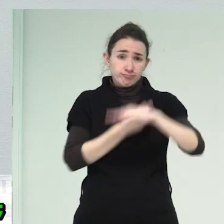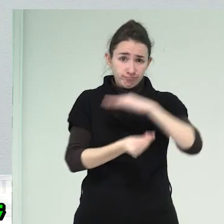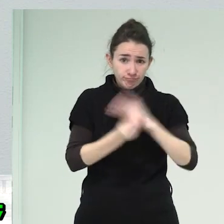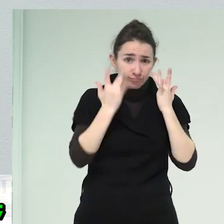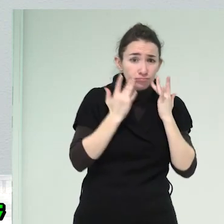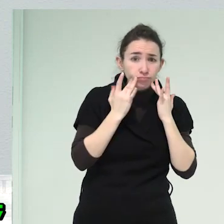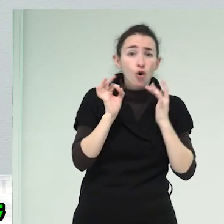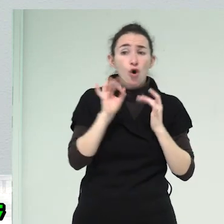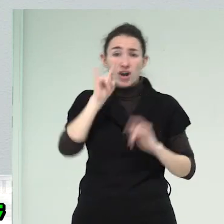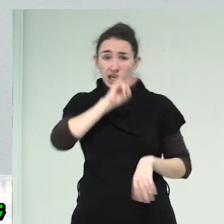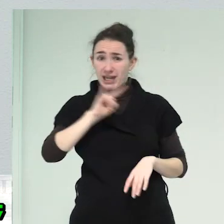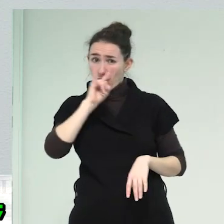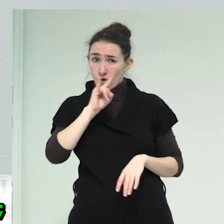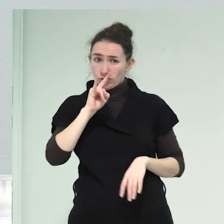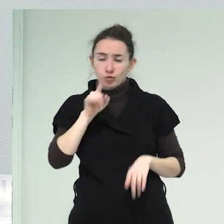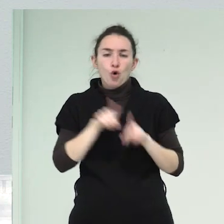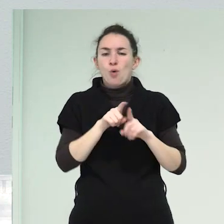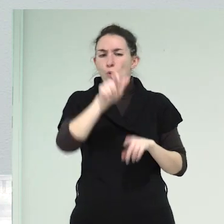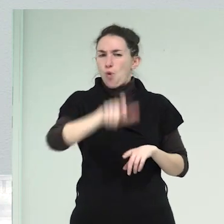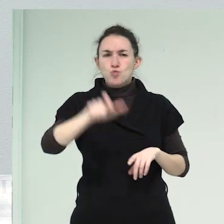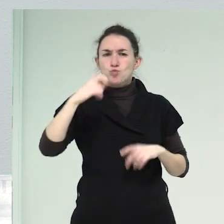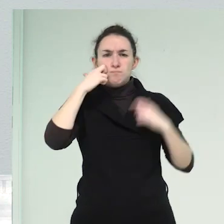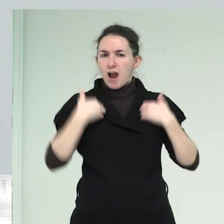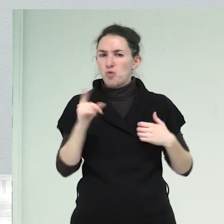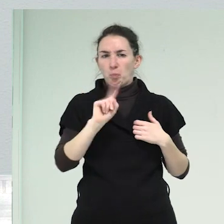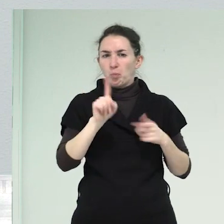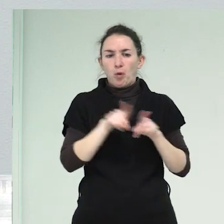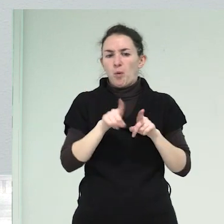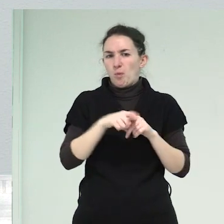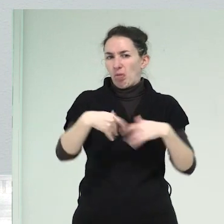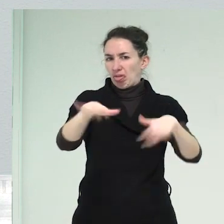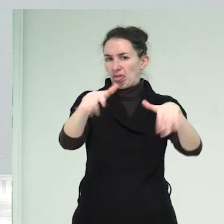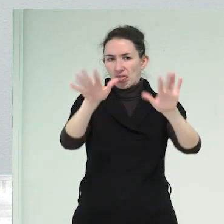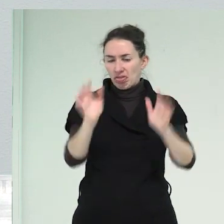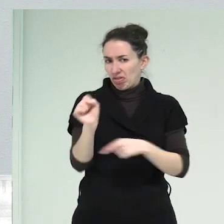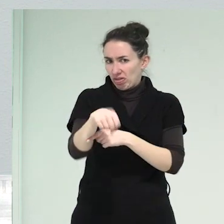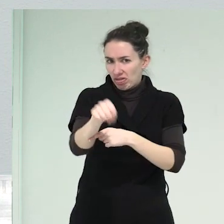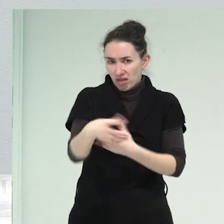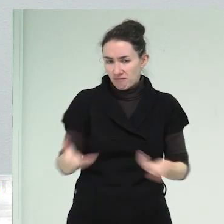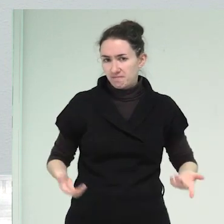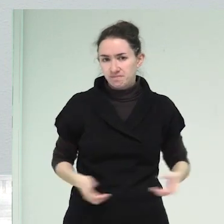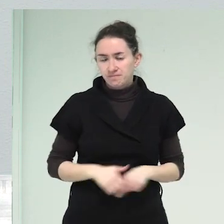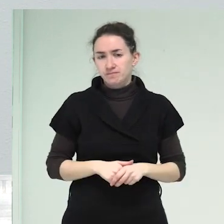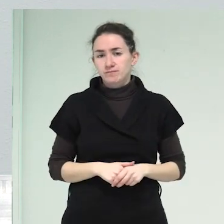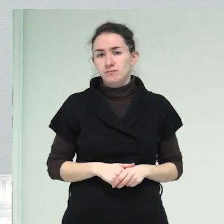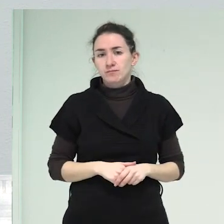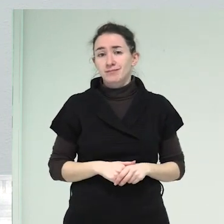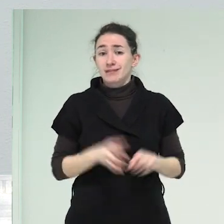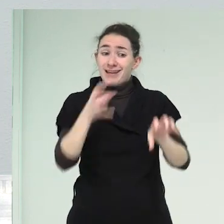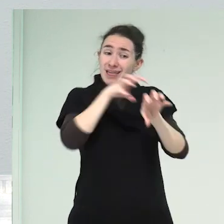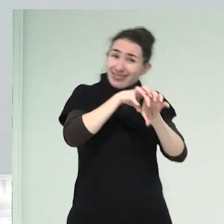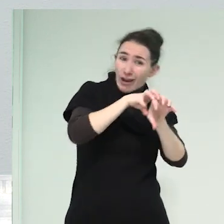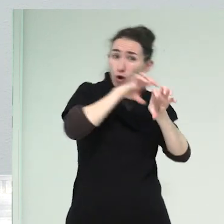negros no eran ni siquiera seres humanos, fueron considerados bestias mucho tiempo. Y la decolonialidad